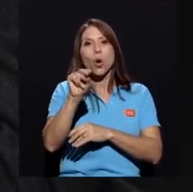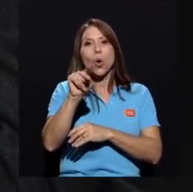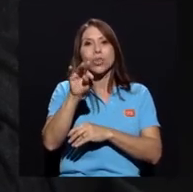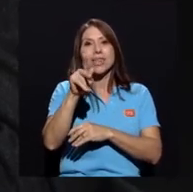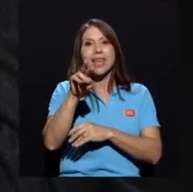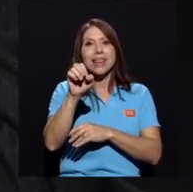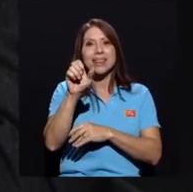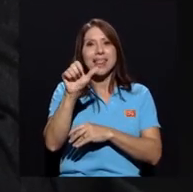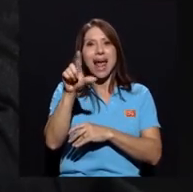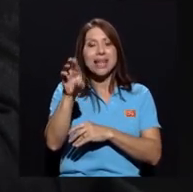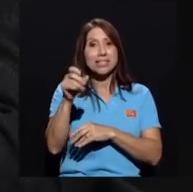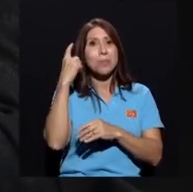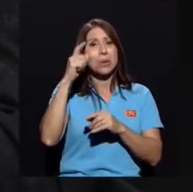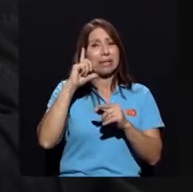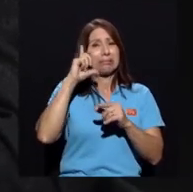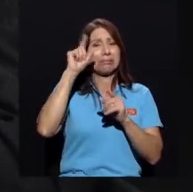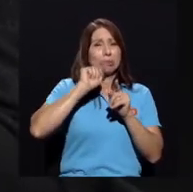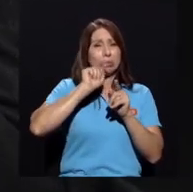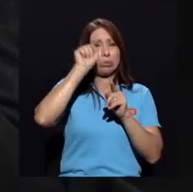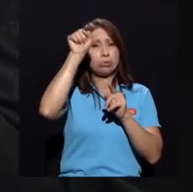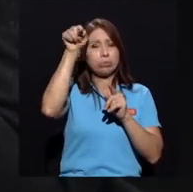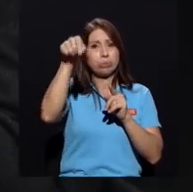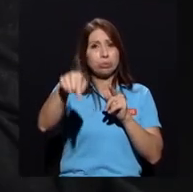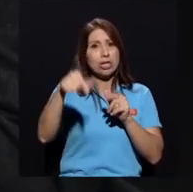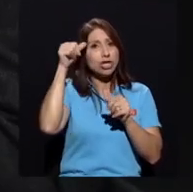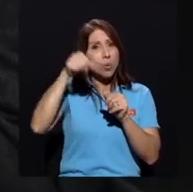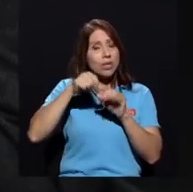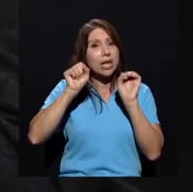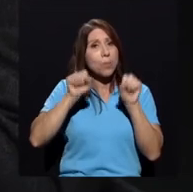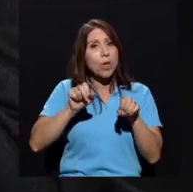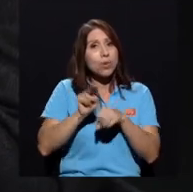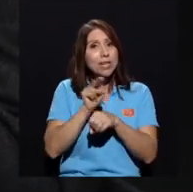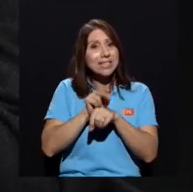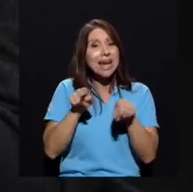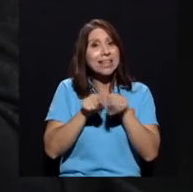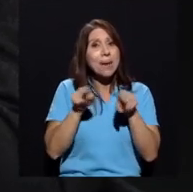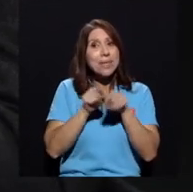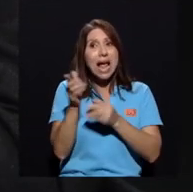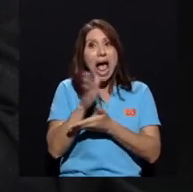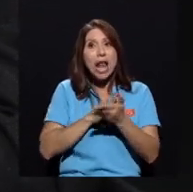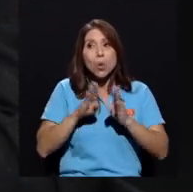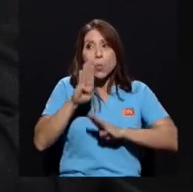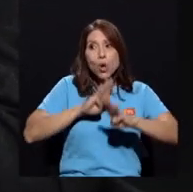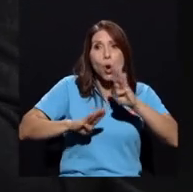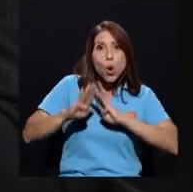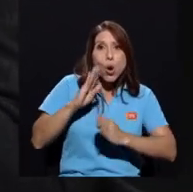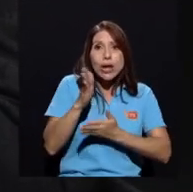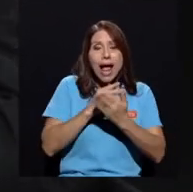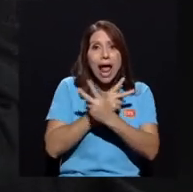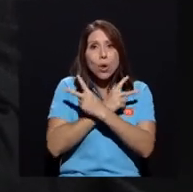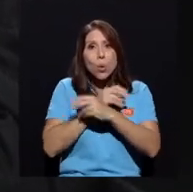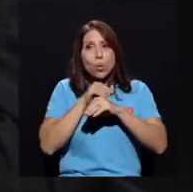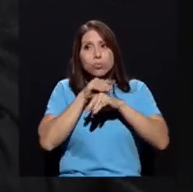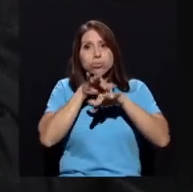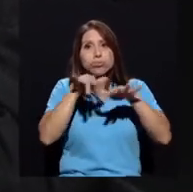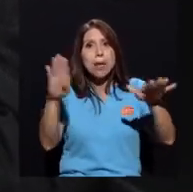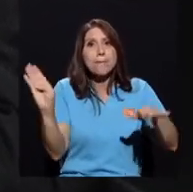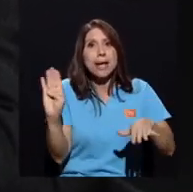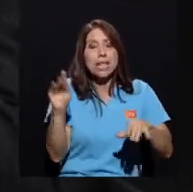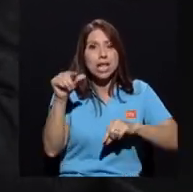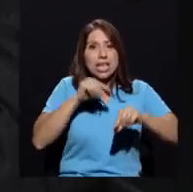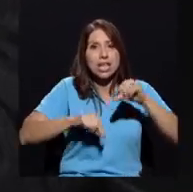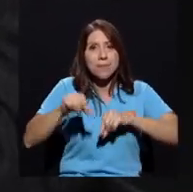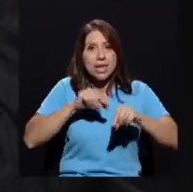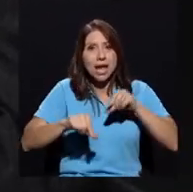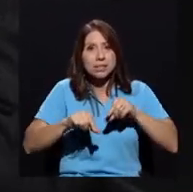alcance intercontinental o de alcance medio, usted puede utilizar armas biológicas, bacteriológicas y, por supuesto, químicas.